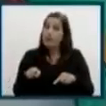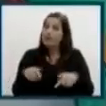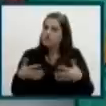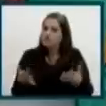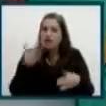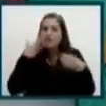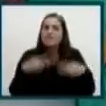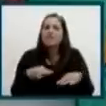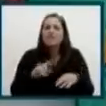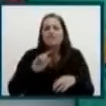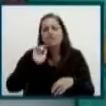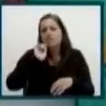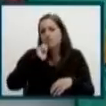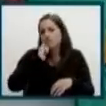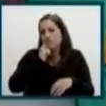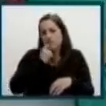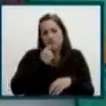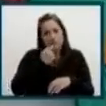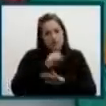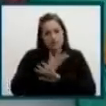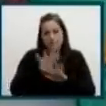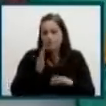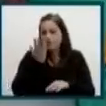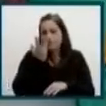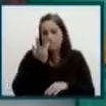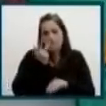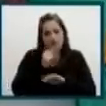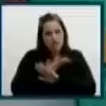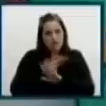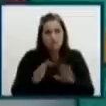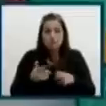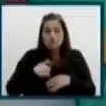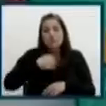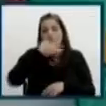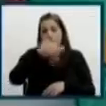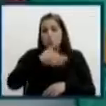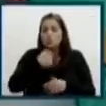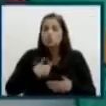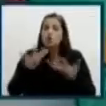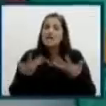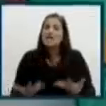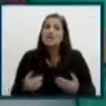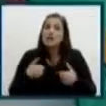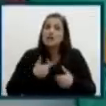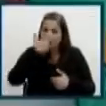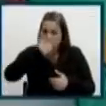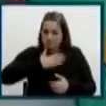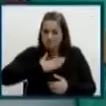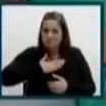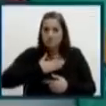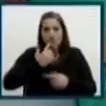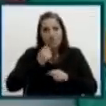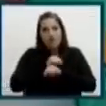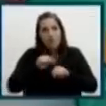Pero la verdad que fue una cosa hermosa. Yo digo, fue mi discurso inicial, ¿no? A mí, yo pretendía que esta candidatura fuera una especie